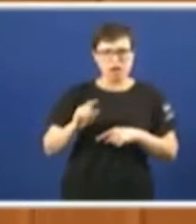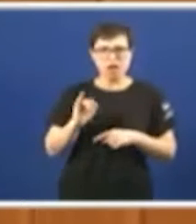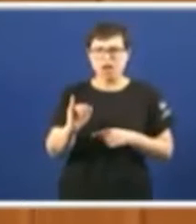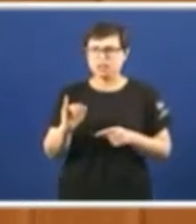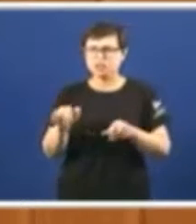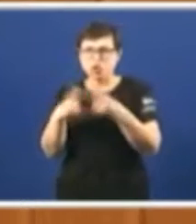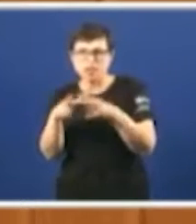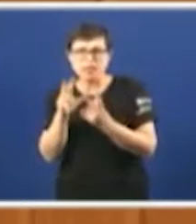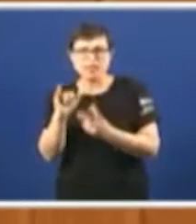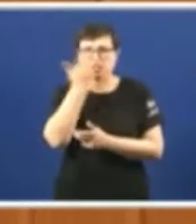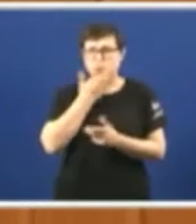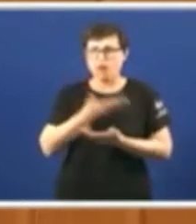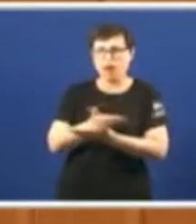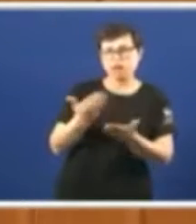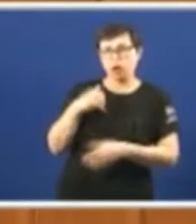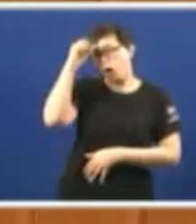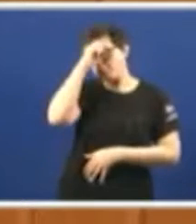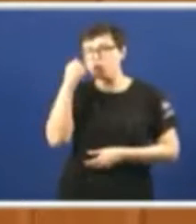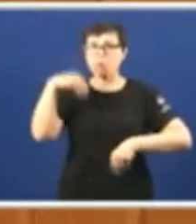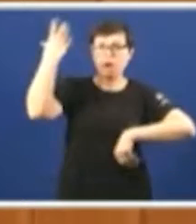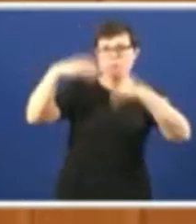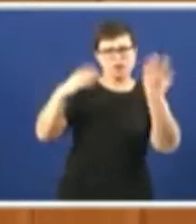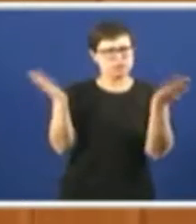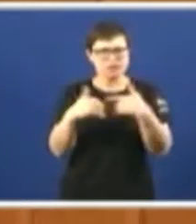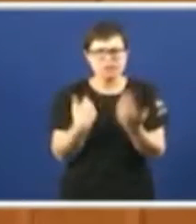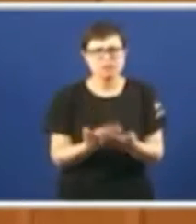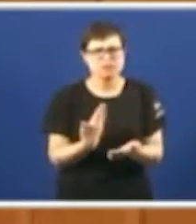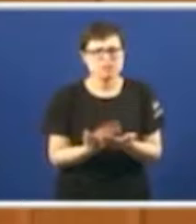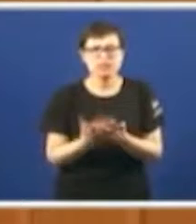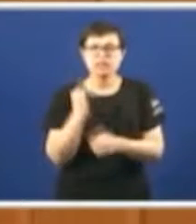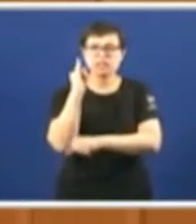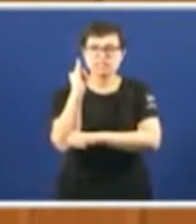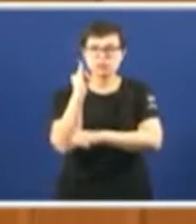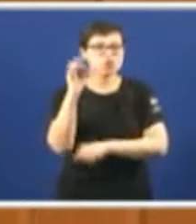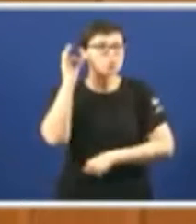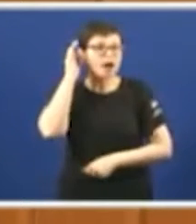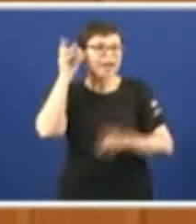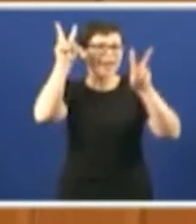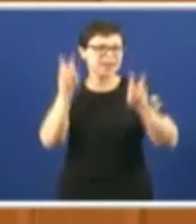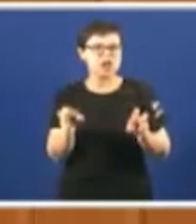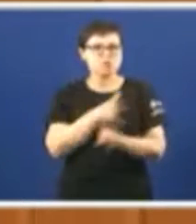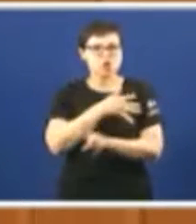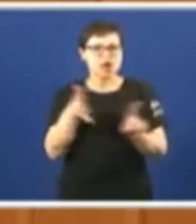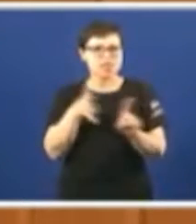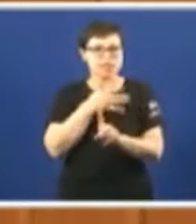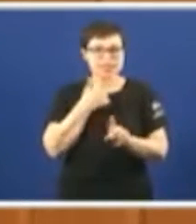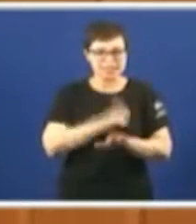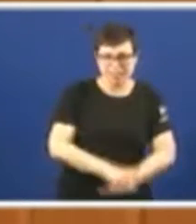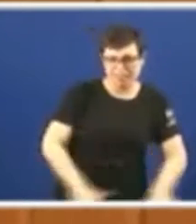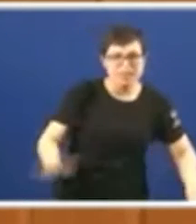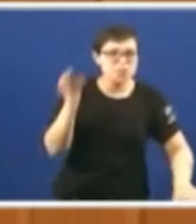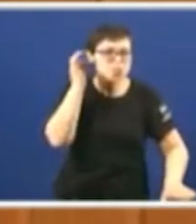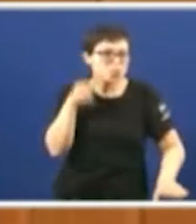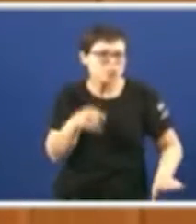da sociedade. Non son opinións, hai datos, como os aportados polo Instituto da Muller sobre a violencia cara as nenas na escola primaria, o